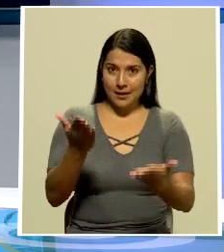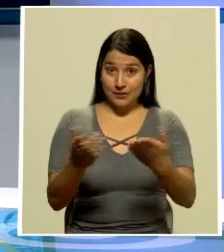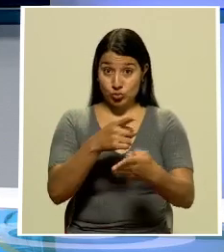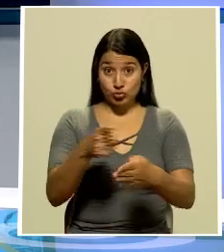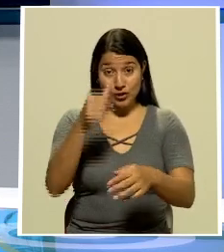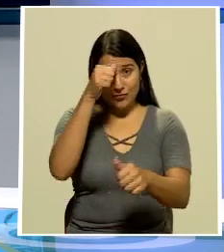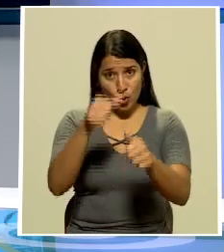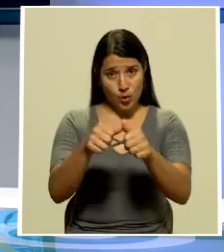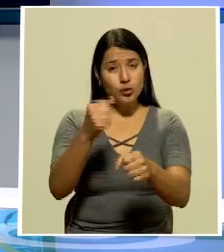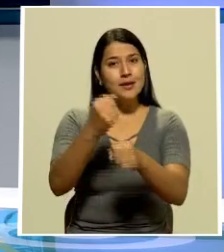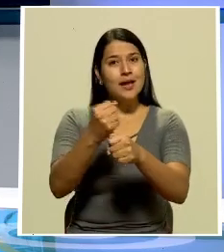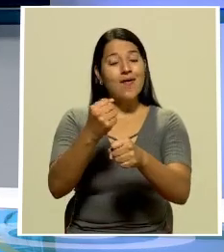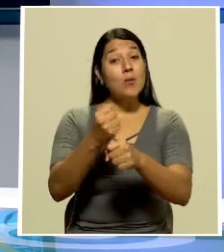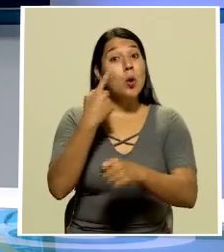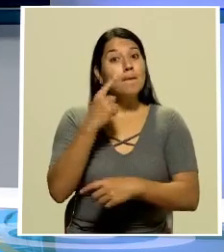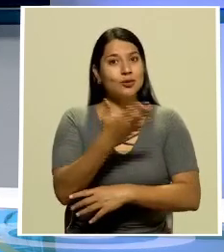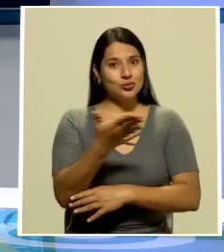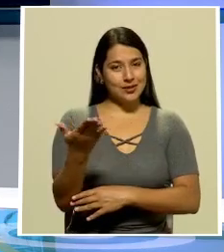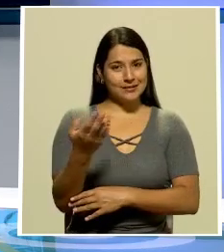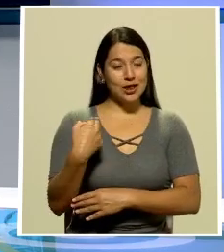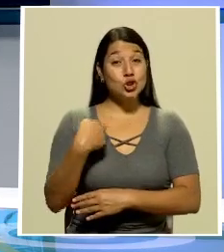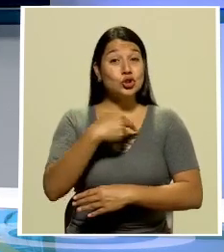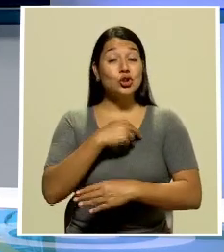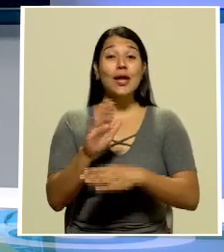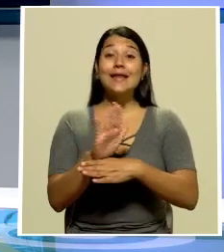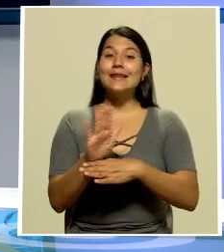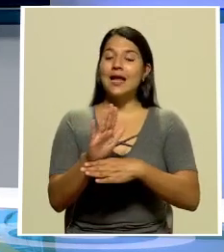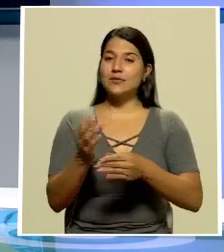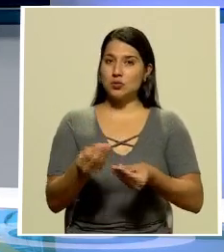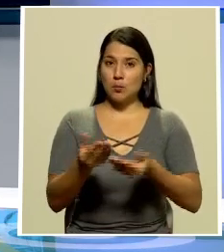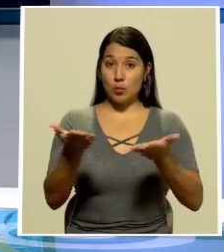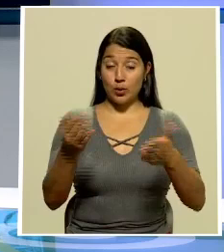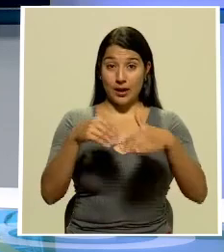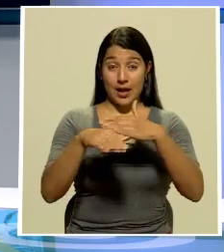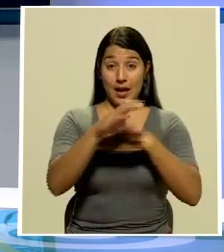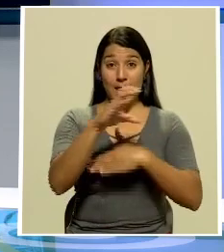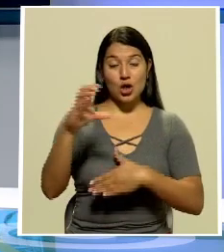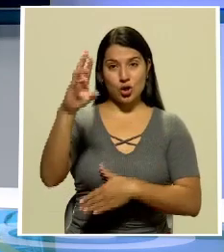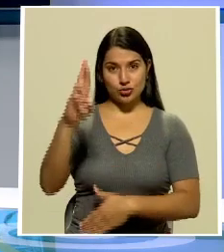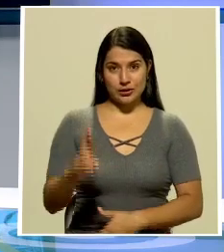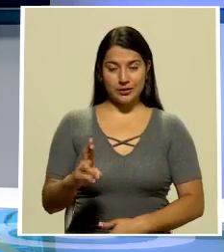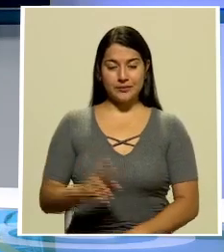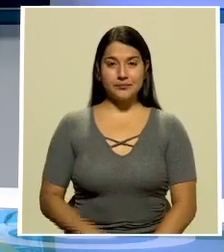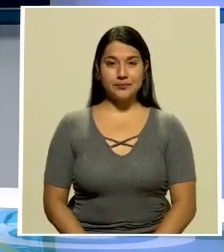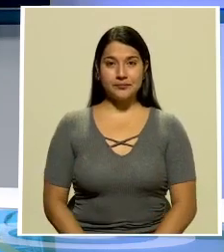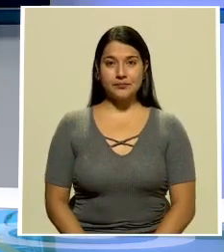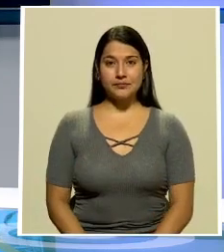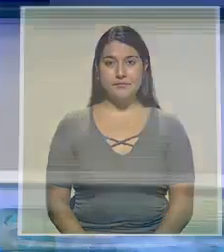Recuerde, trabajamos para usted. Somos la televisión pública de Costa